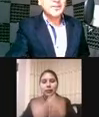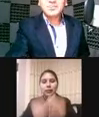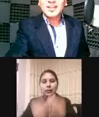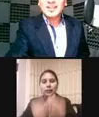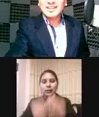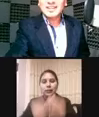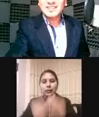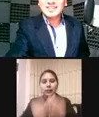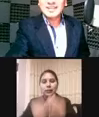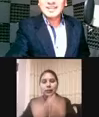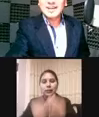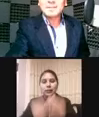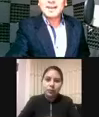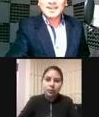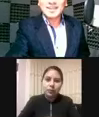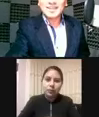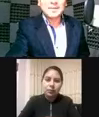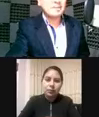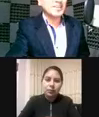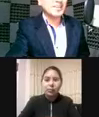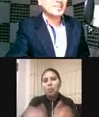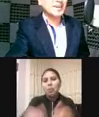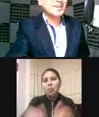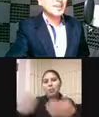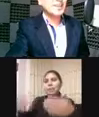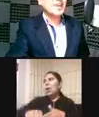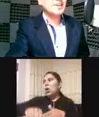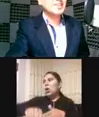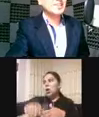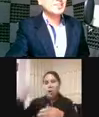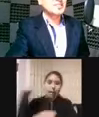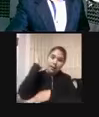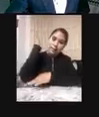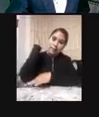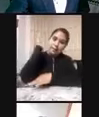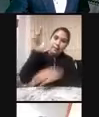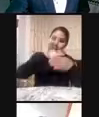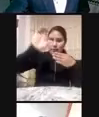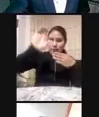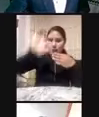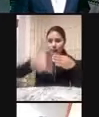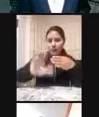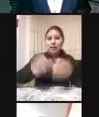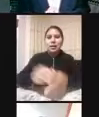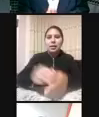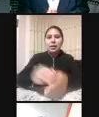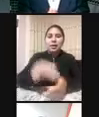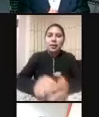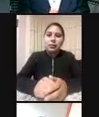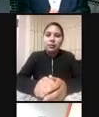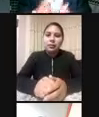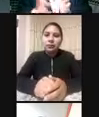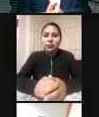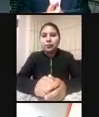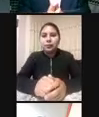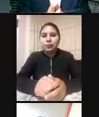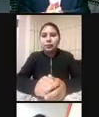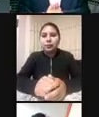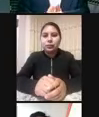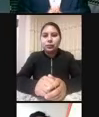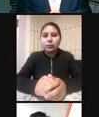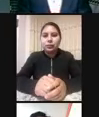expositora, la licenciada Marlene Mendieta. Ella es especialista en psicología. ¿Cómo está, licenciada? Muy